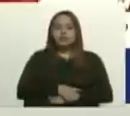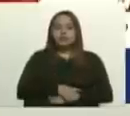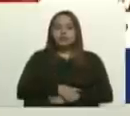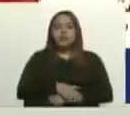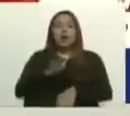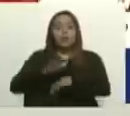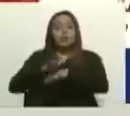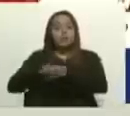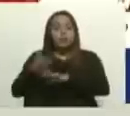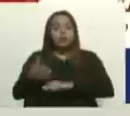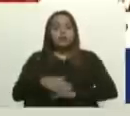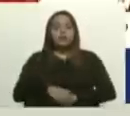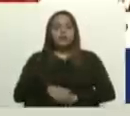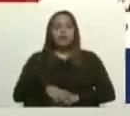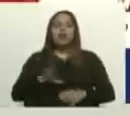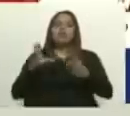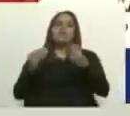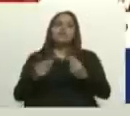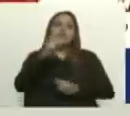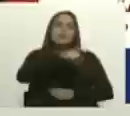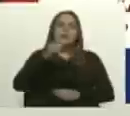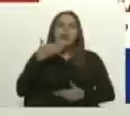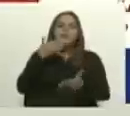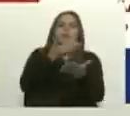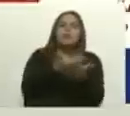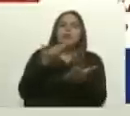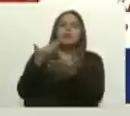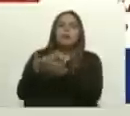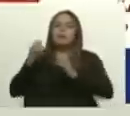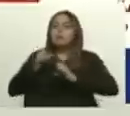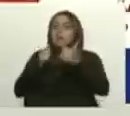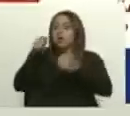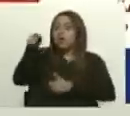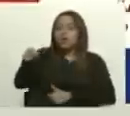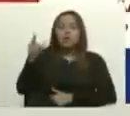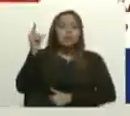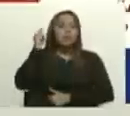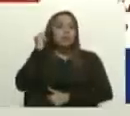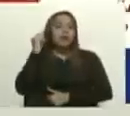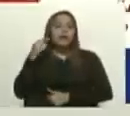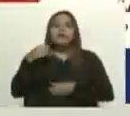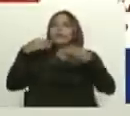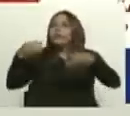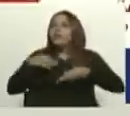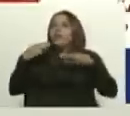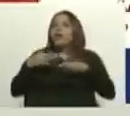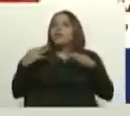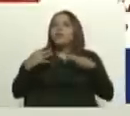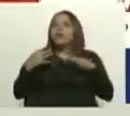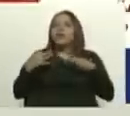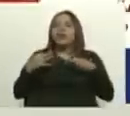porque bueno, muchos de los reclamos salieron de ahí, de la señora eterna